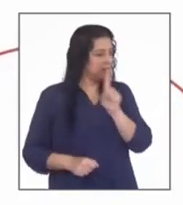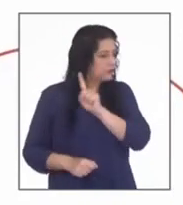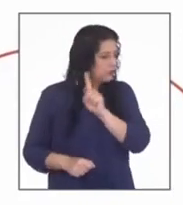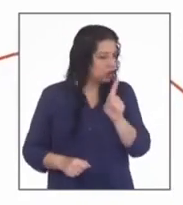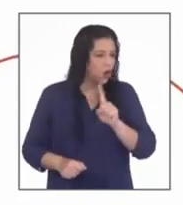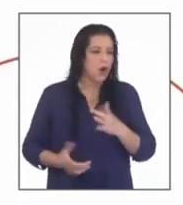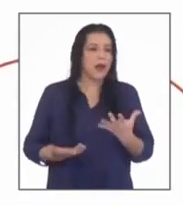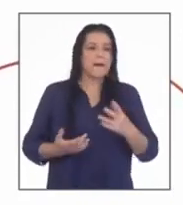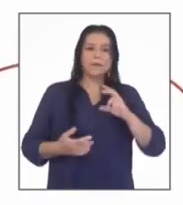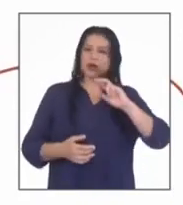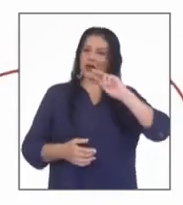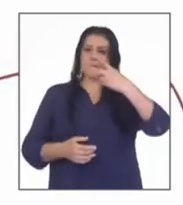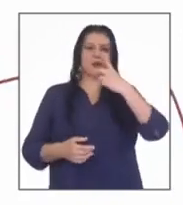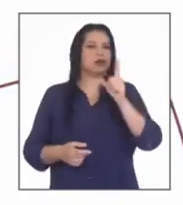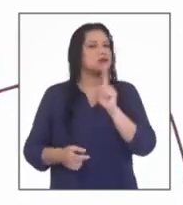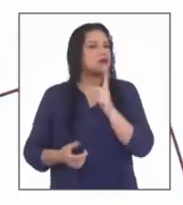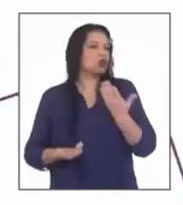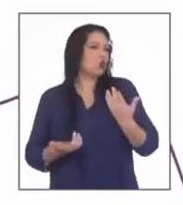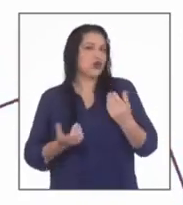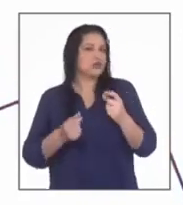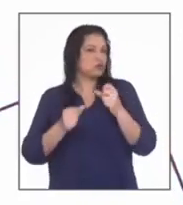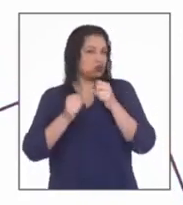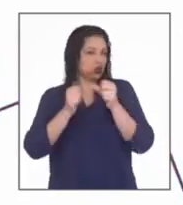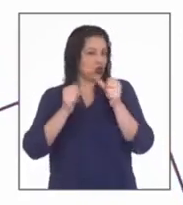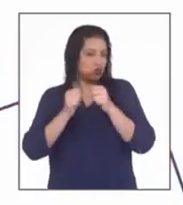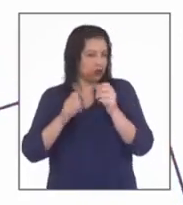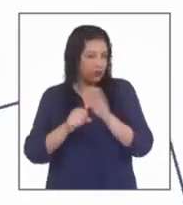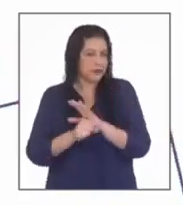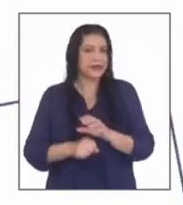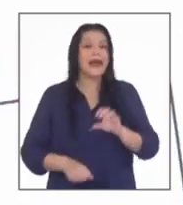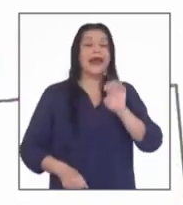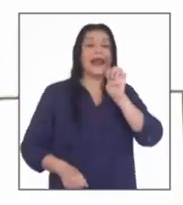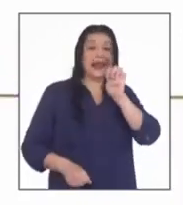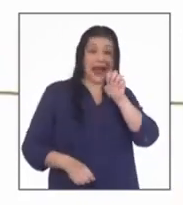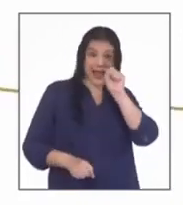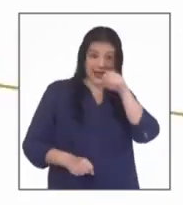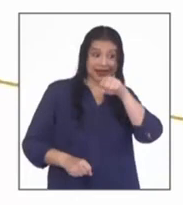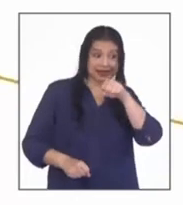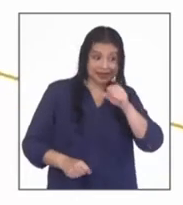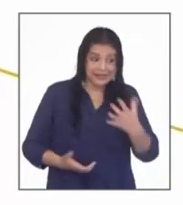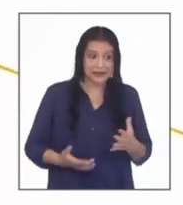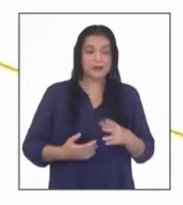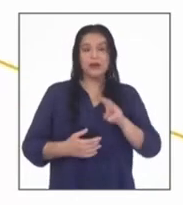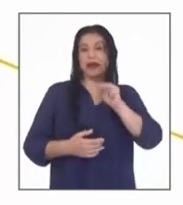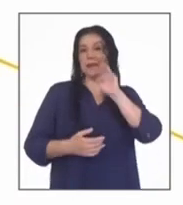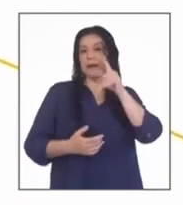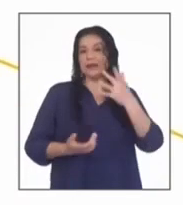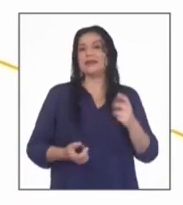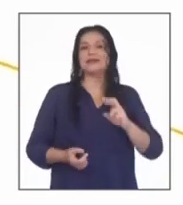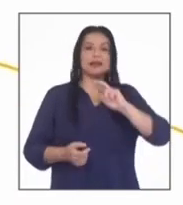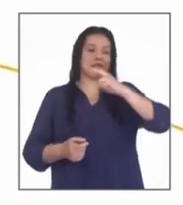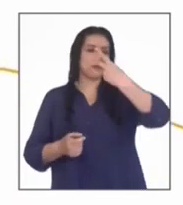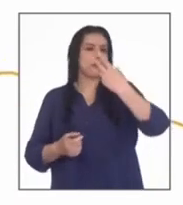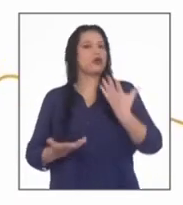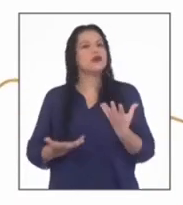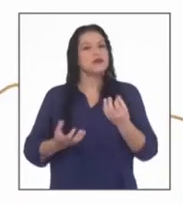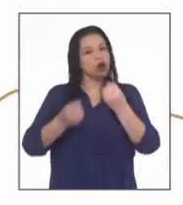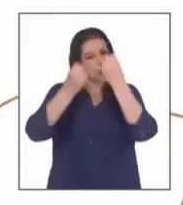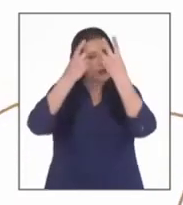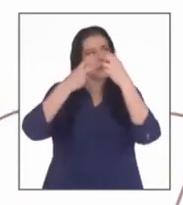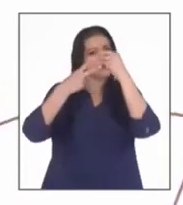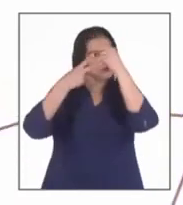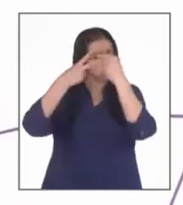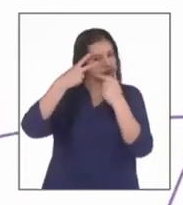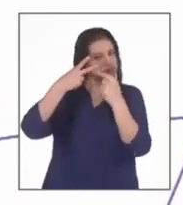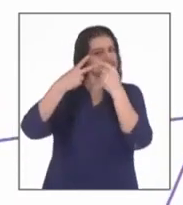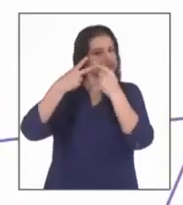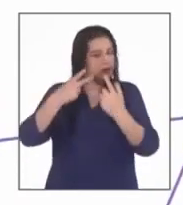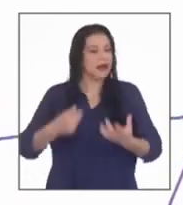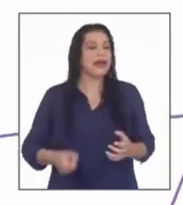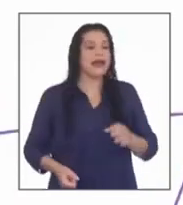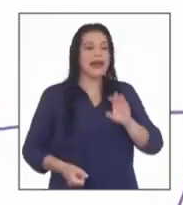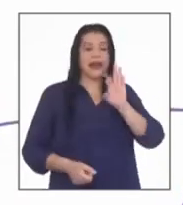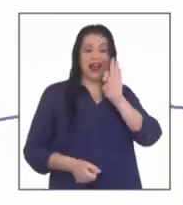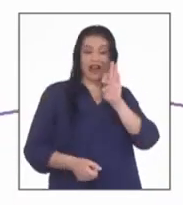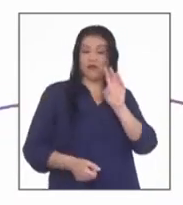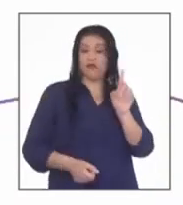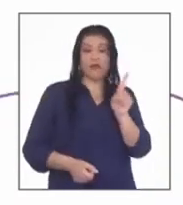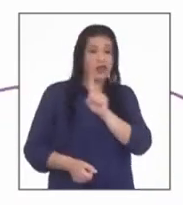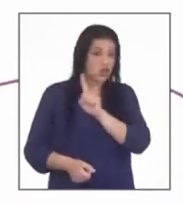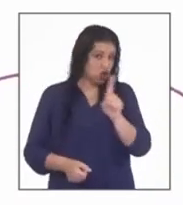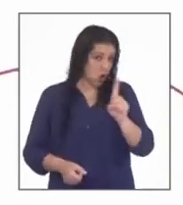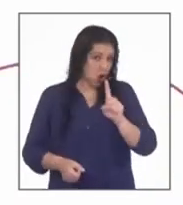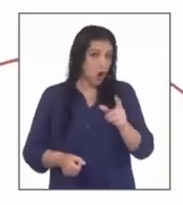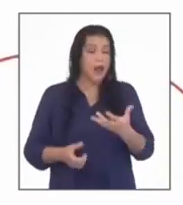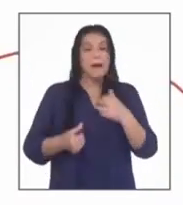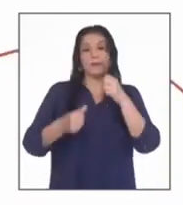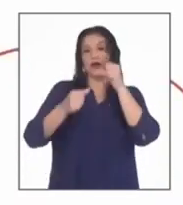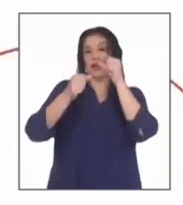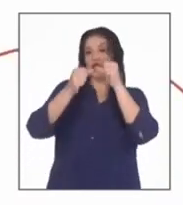porque el exponente no es un número entero. La E sí, porque la mantisa y el exponente cumplen con las condiciones. Y la F no, porque